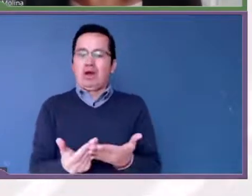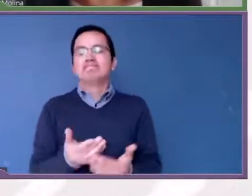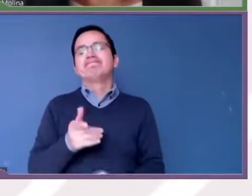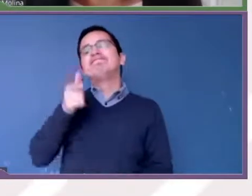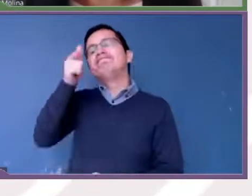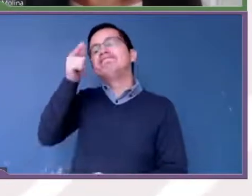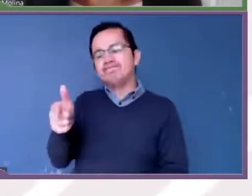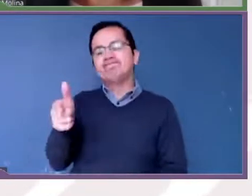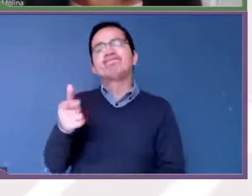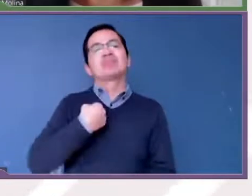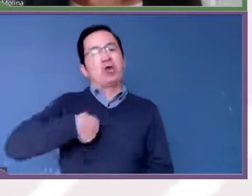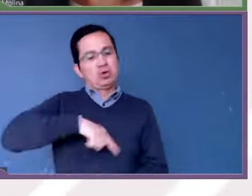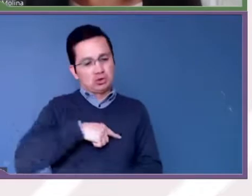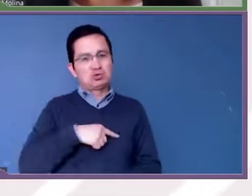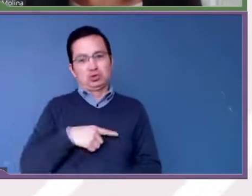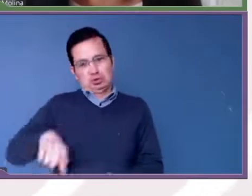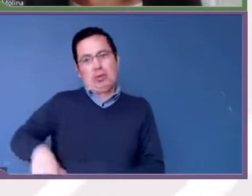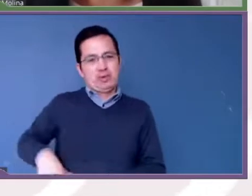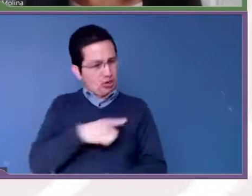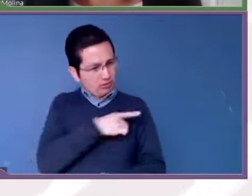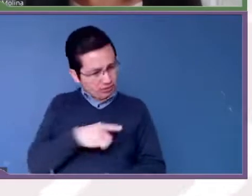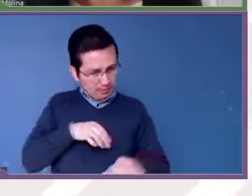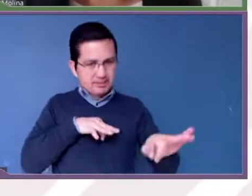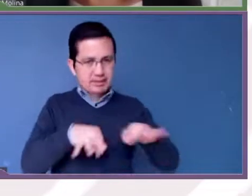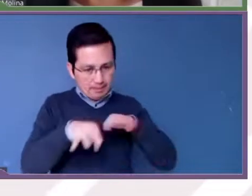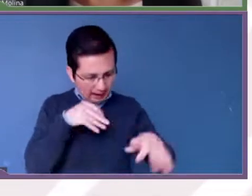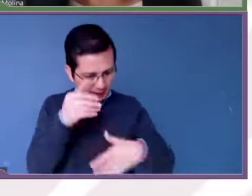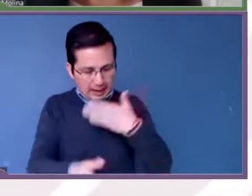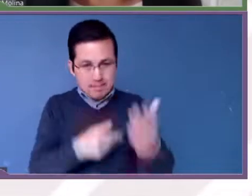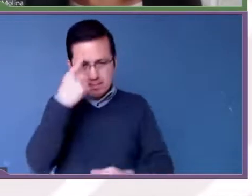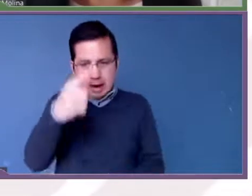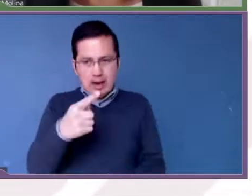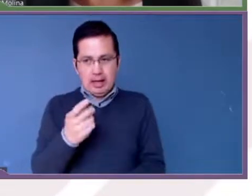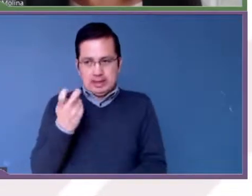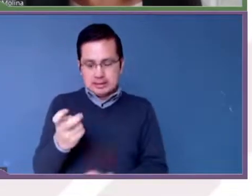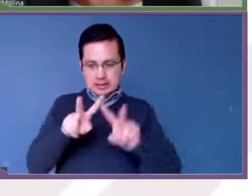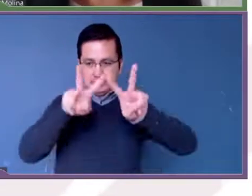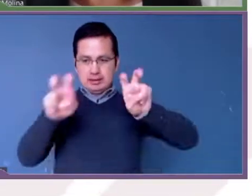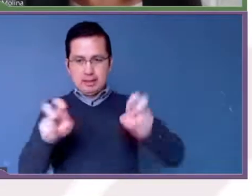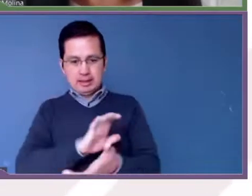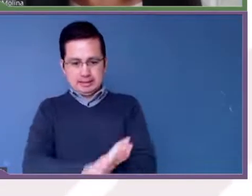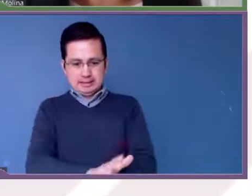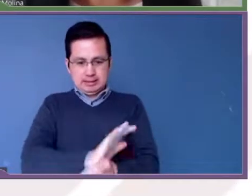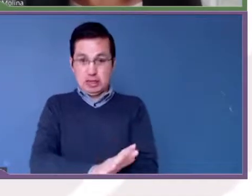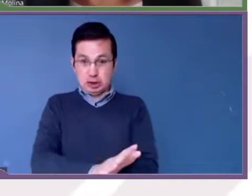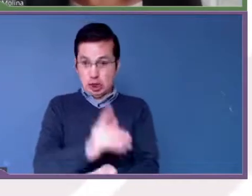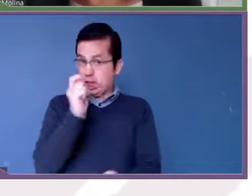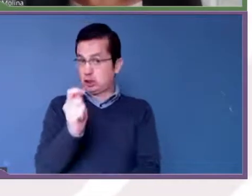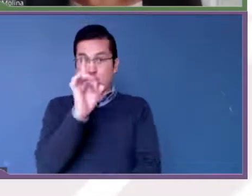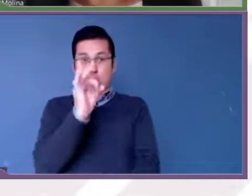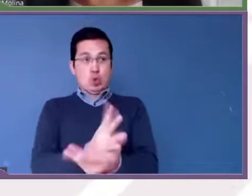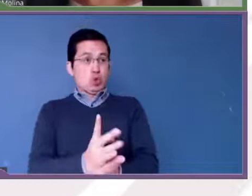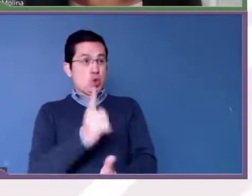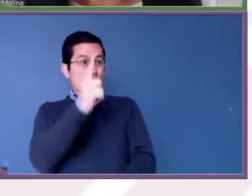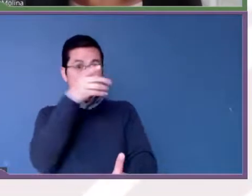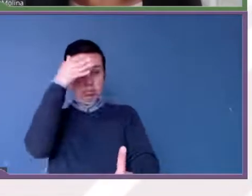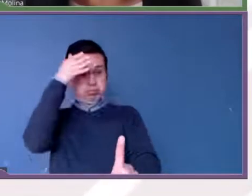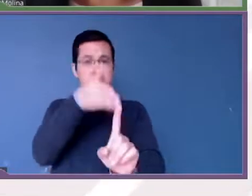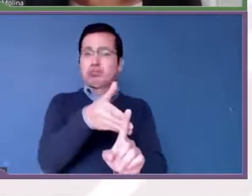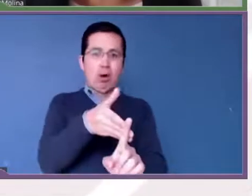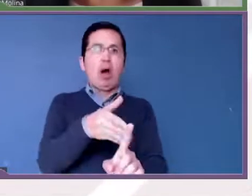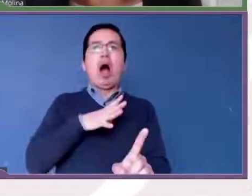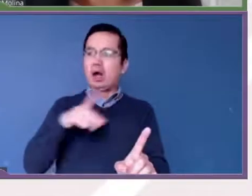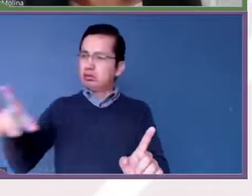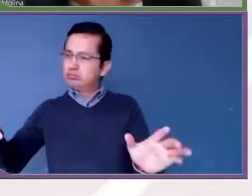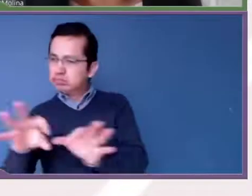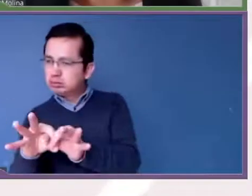la discriminación ya no en términos individuales, ¿cierto? Y de actos concretos, sino en términos estructurales. Y yo creo que eso es muy importante, creo que